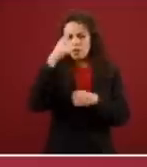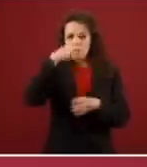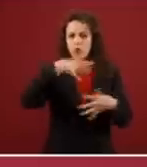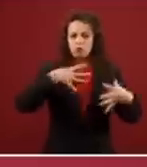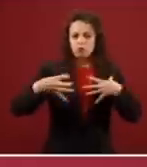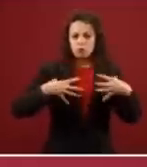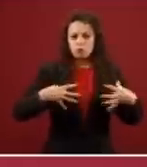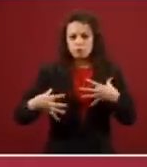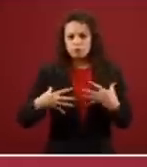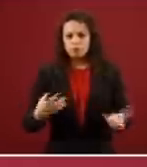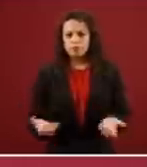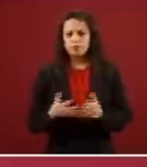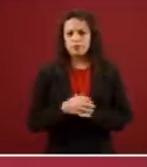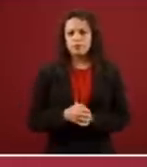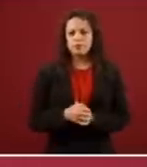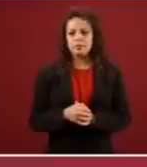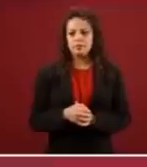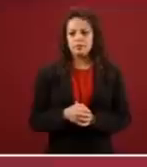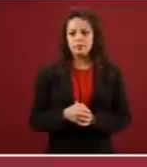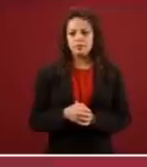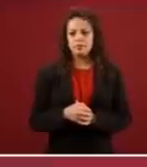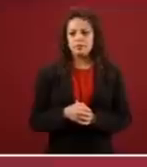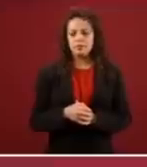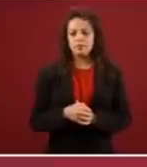con tomógrafos,